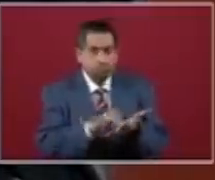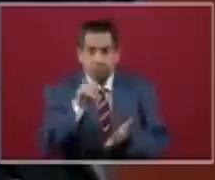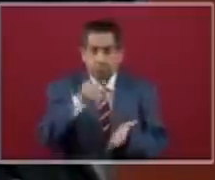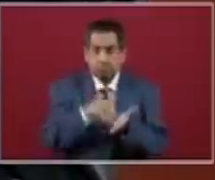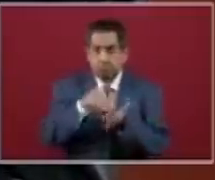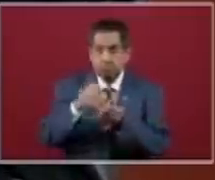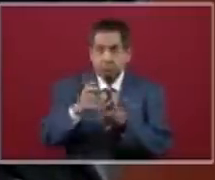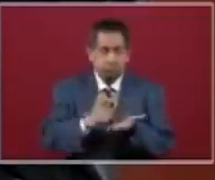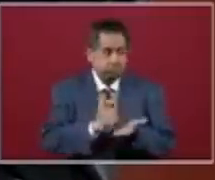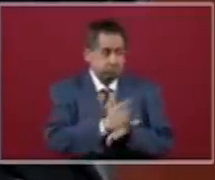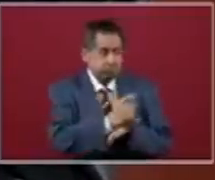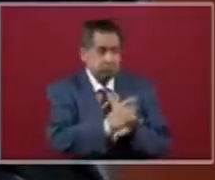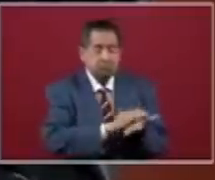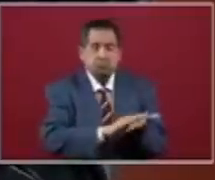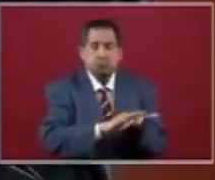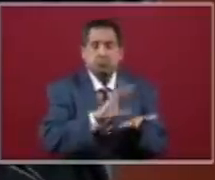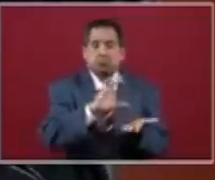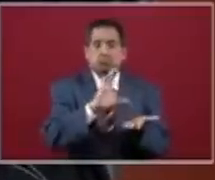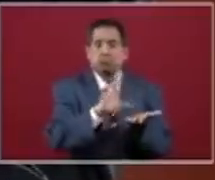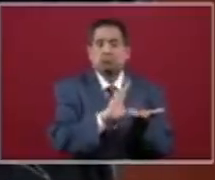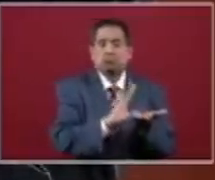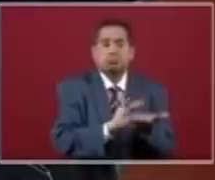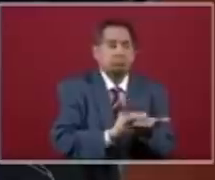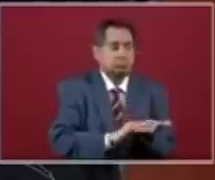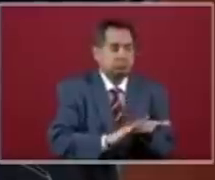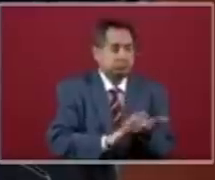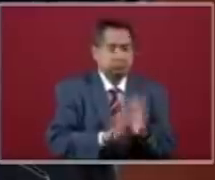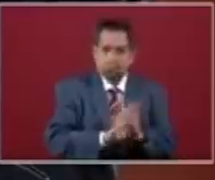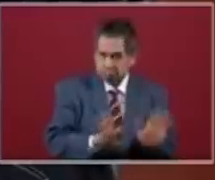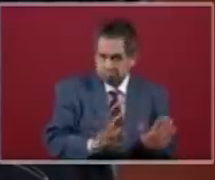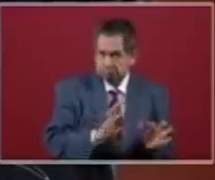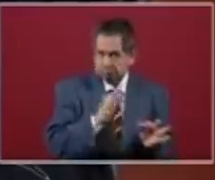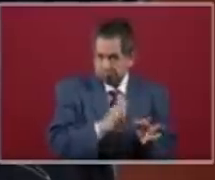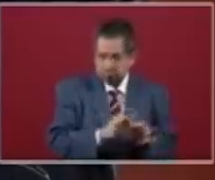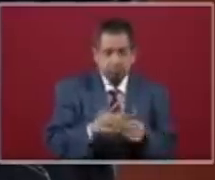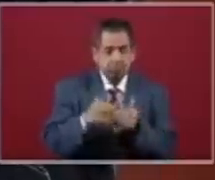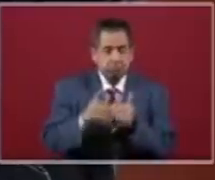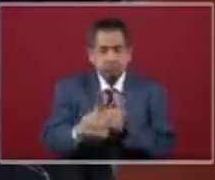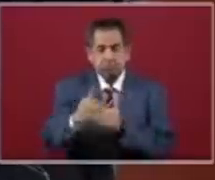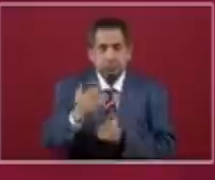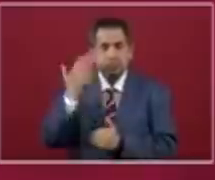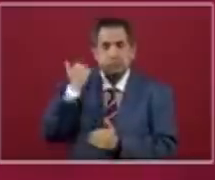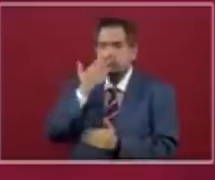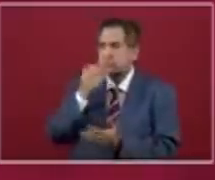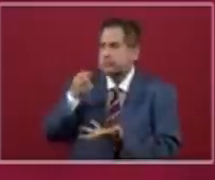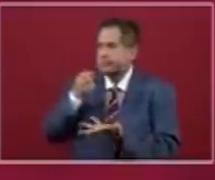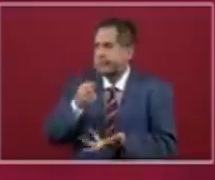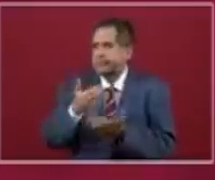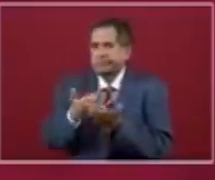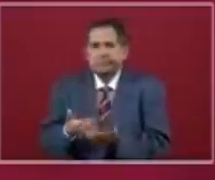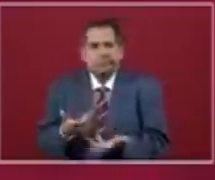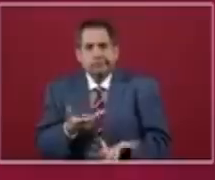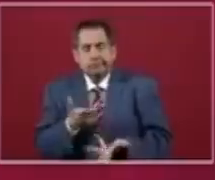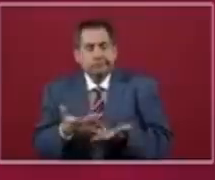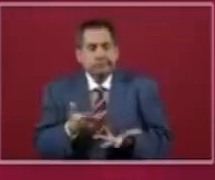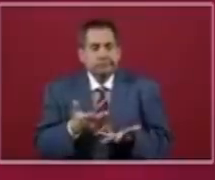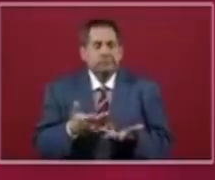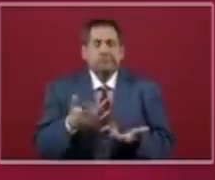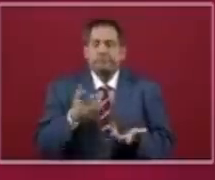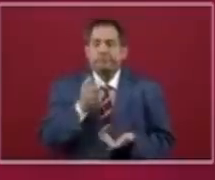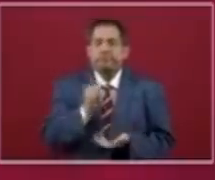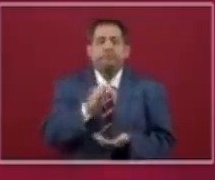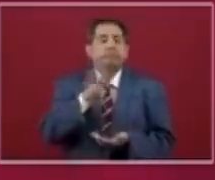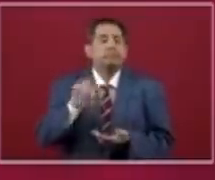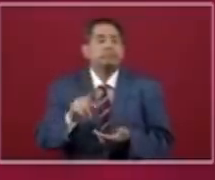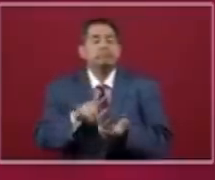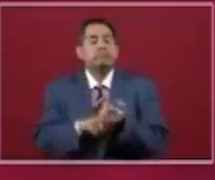1.000 millones y ya hacia adelante no había presupuesto, de modo que se iba